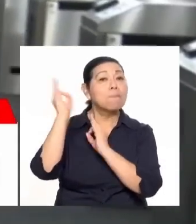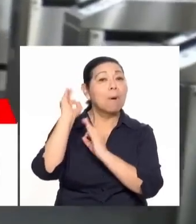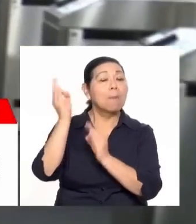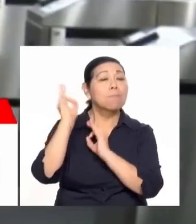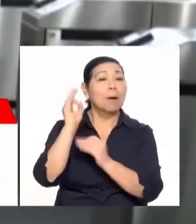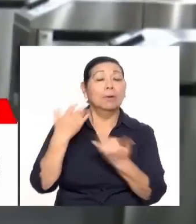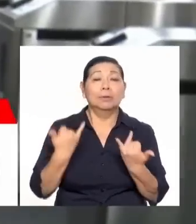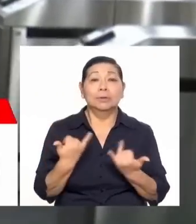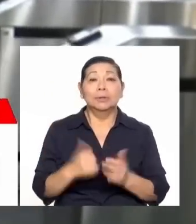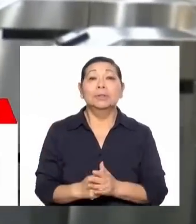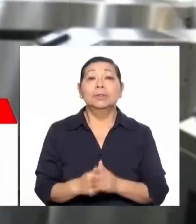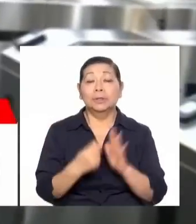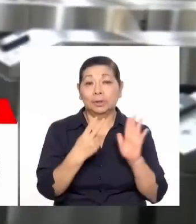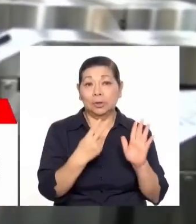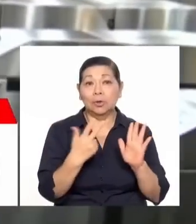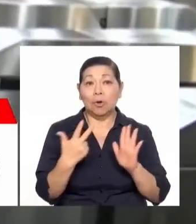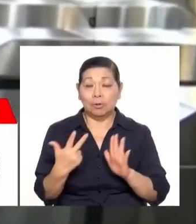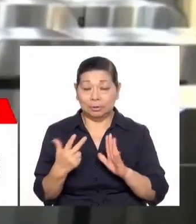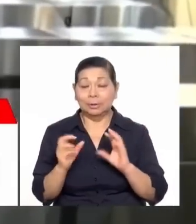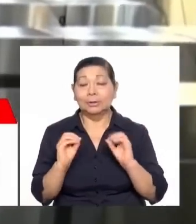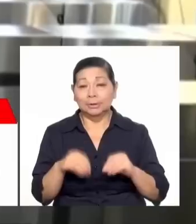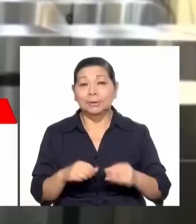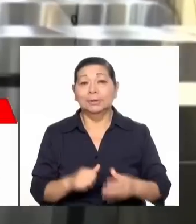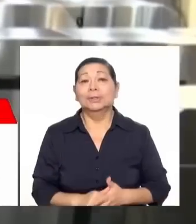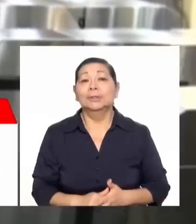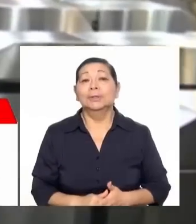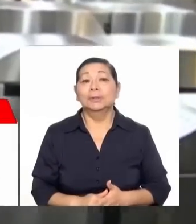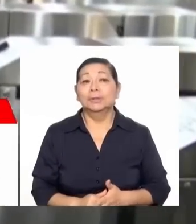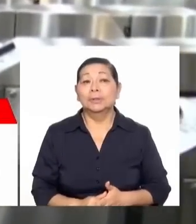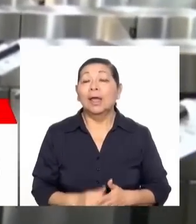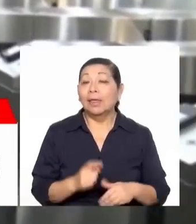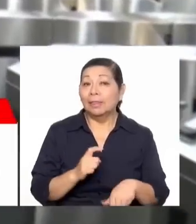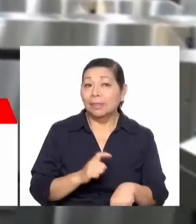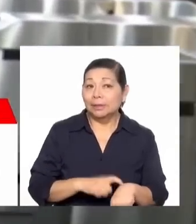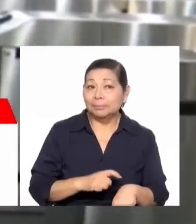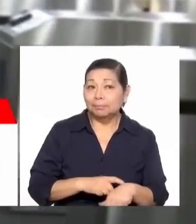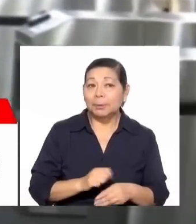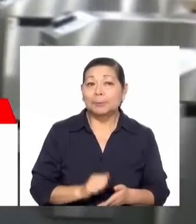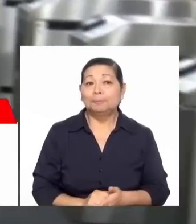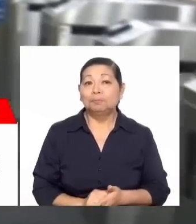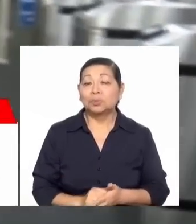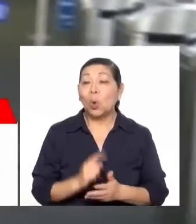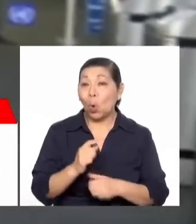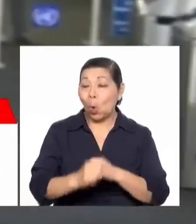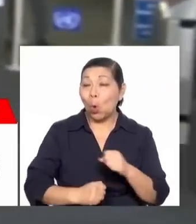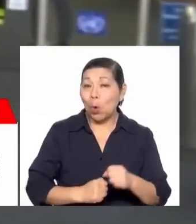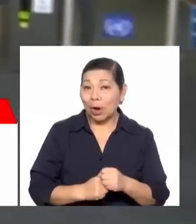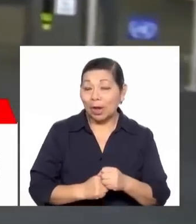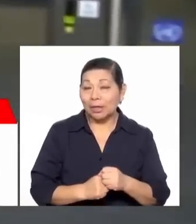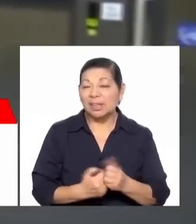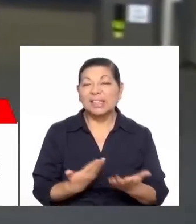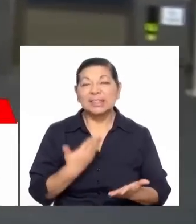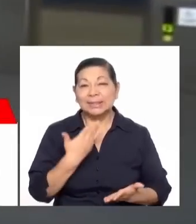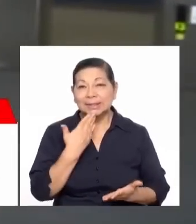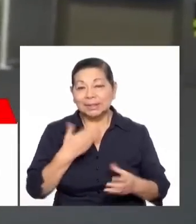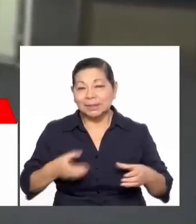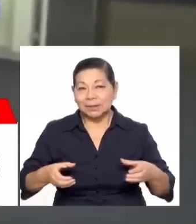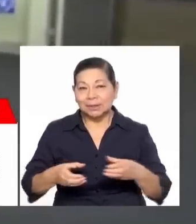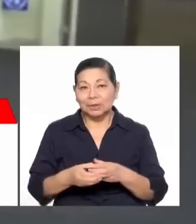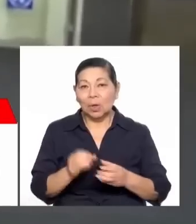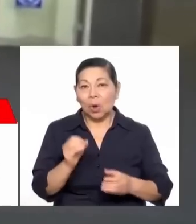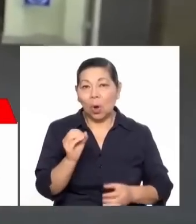este 78º periodo anual de asambleas generales de